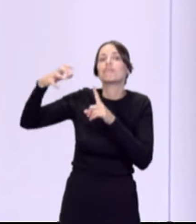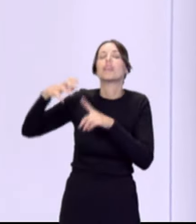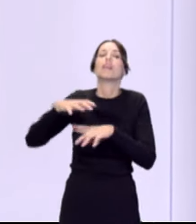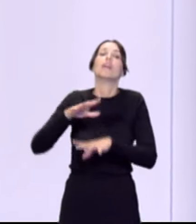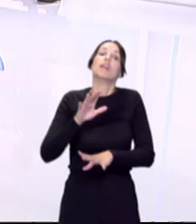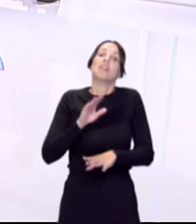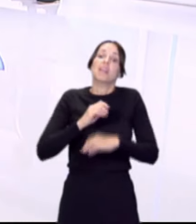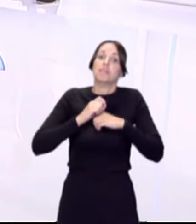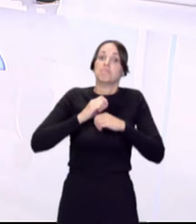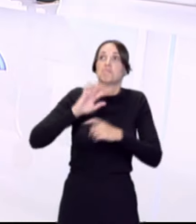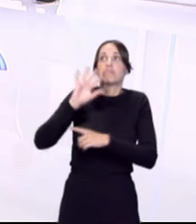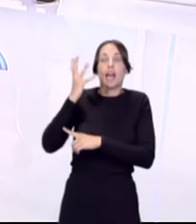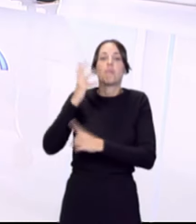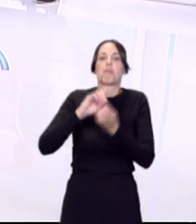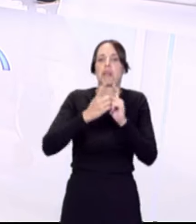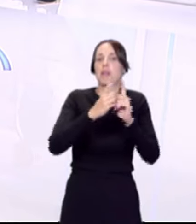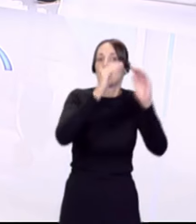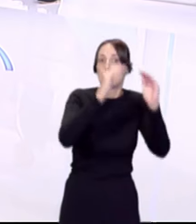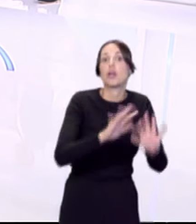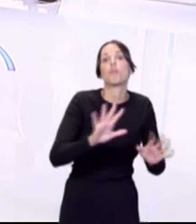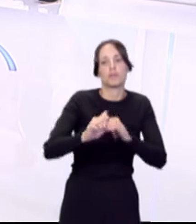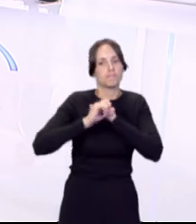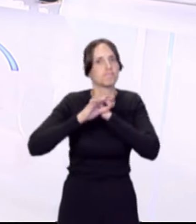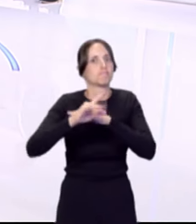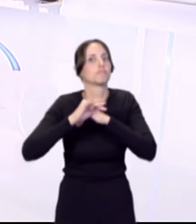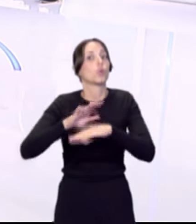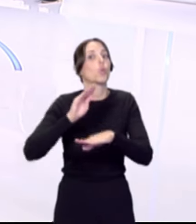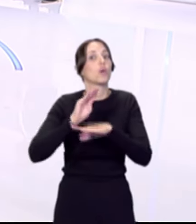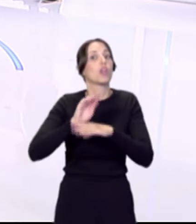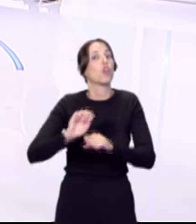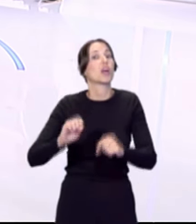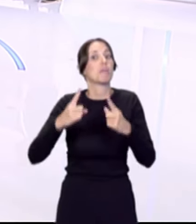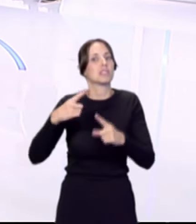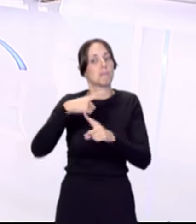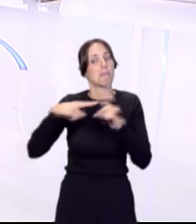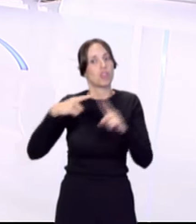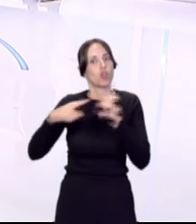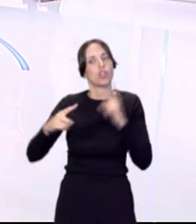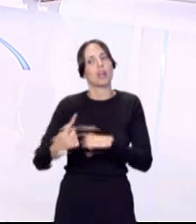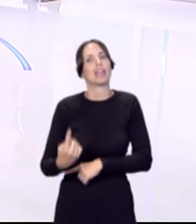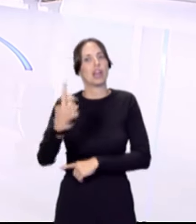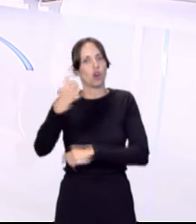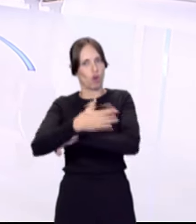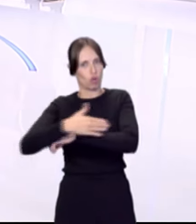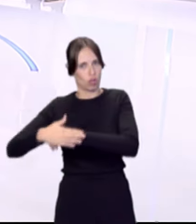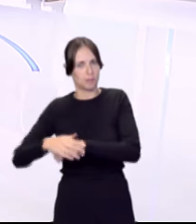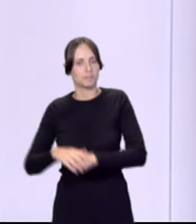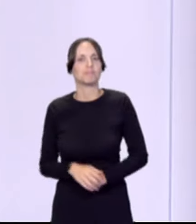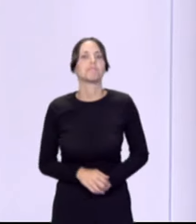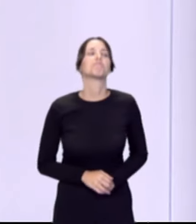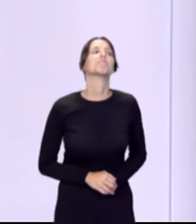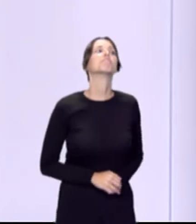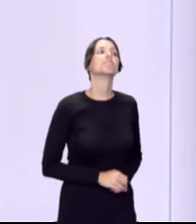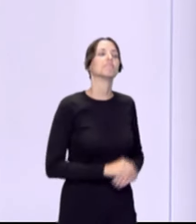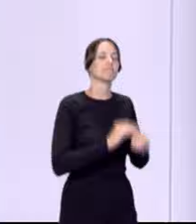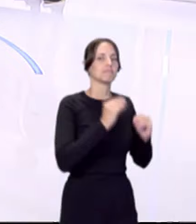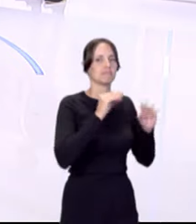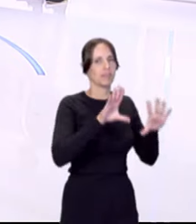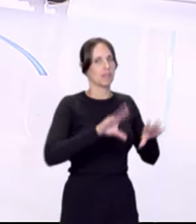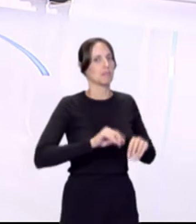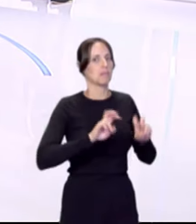con el oleaje, sobre todo en las horas centrales del día con la pleamar en las costas del norte. Pues bien hecha esa advertencia que ya has apuntado por ese mal estado del mar. Gracias,